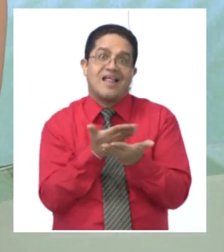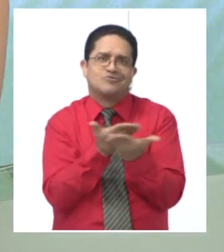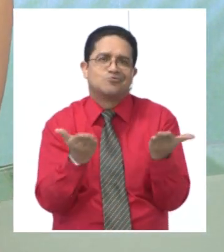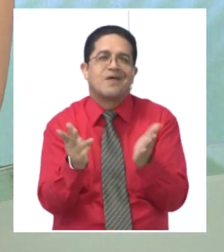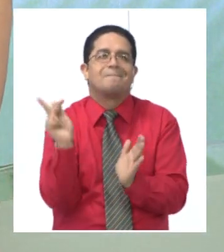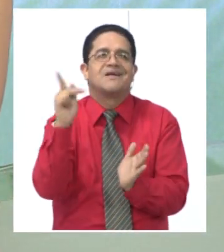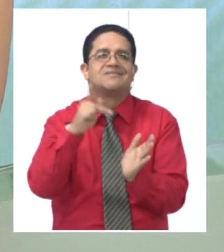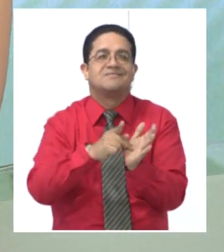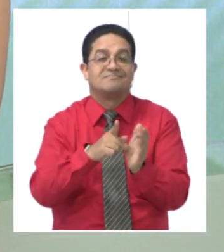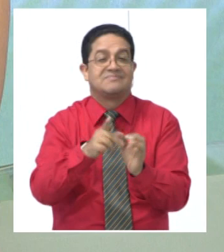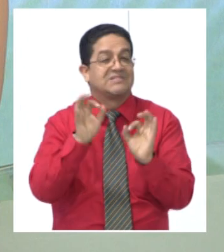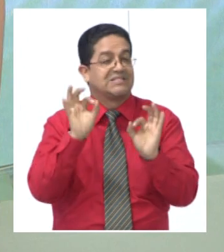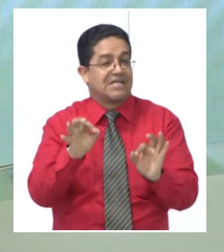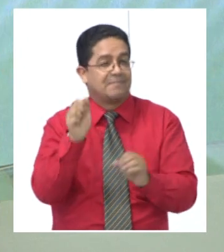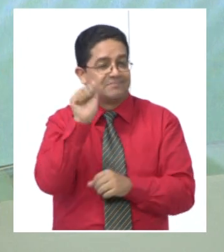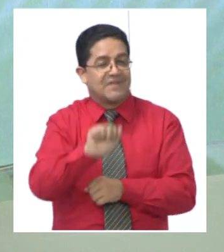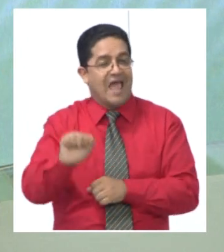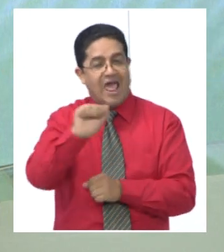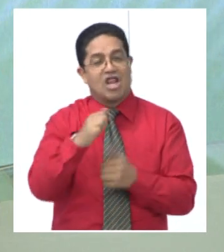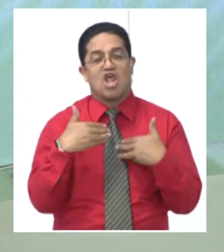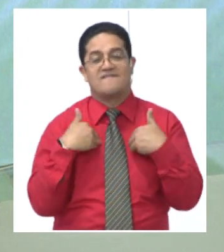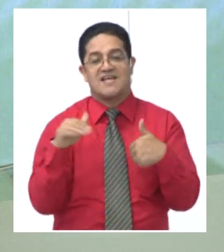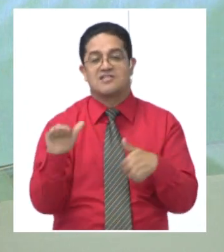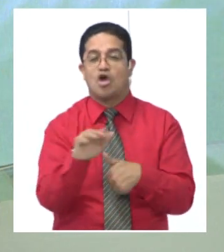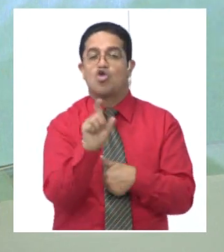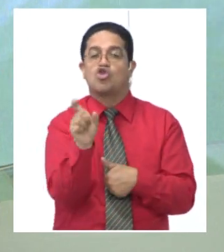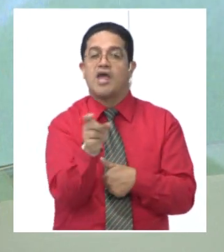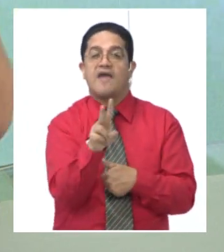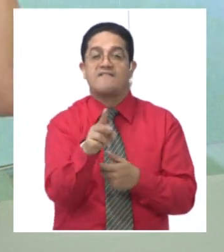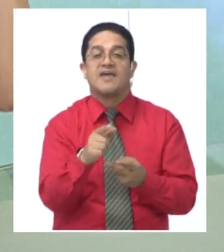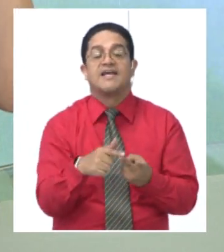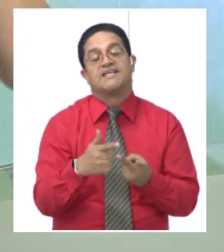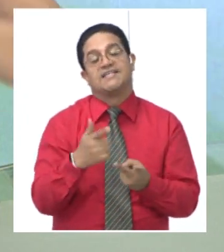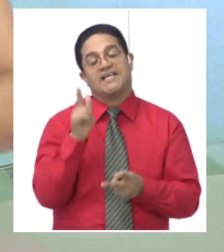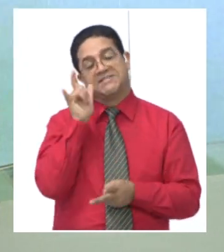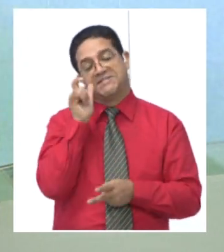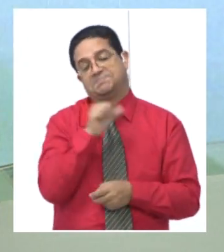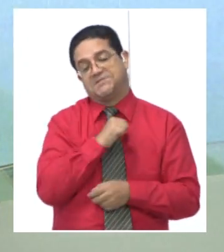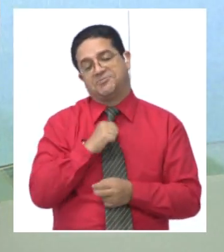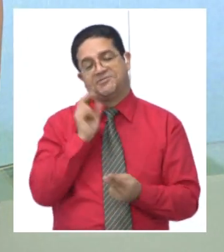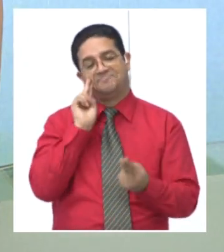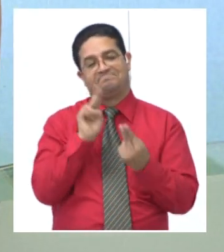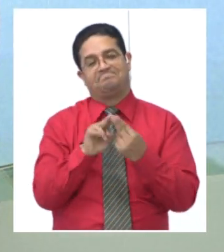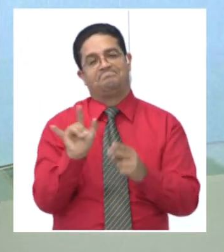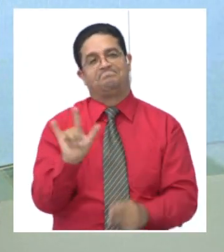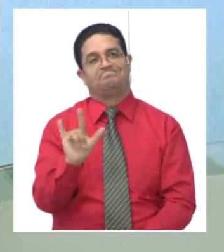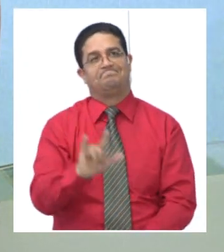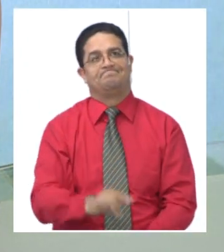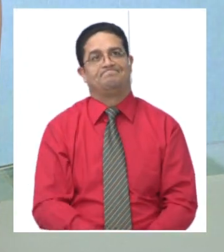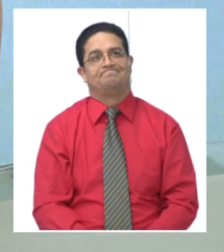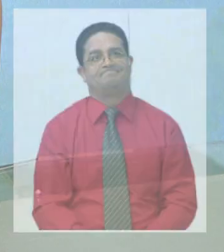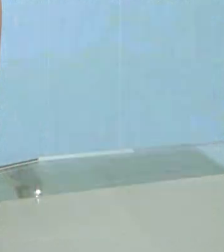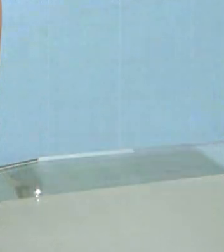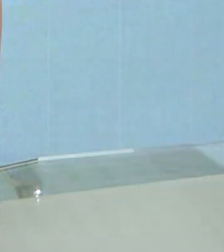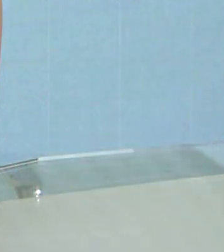nuestras cuentas siempre activas, @salud_gb, @DanielaJSalas, será hasta una próxima oportunidad.